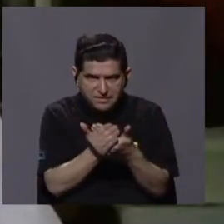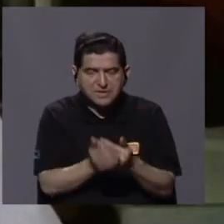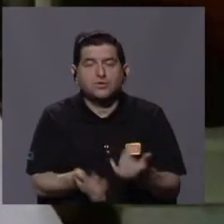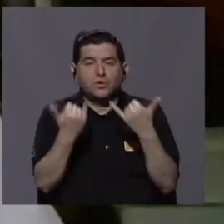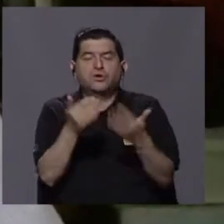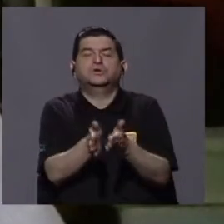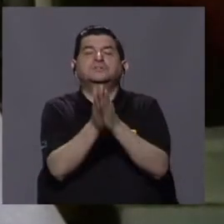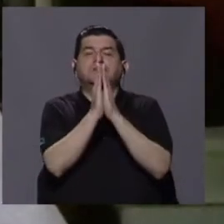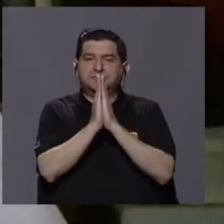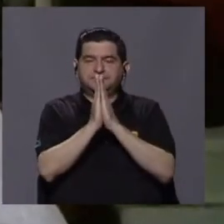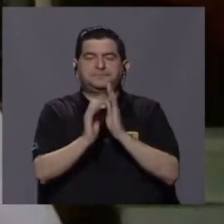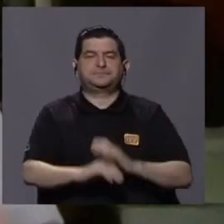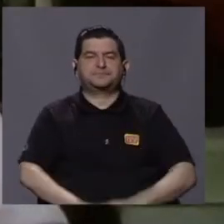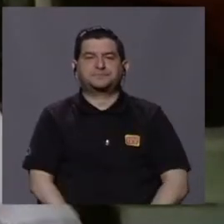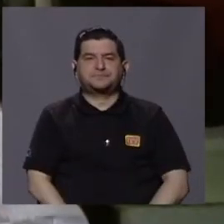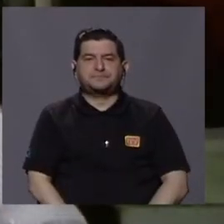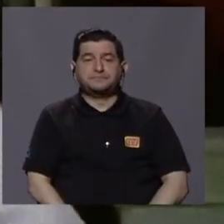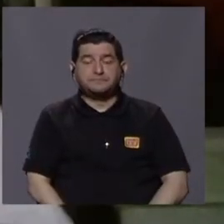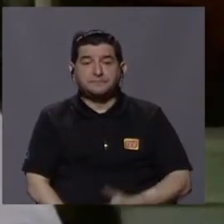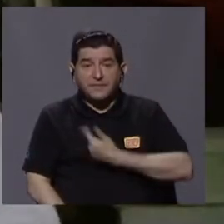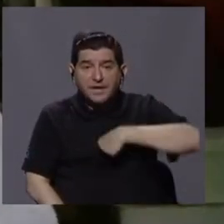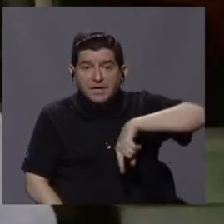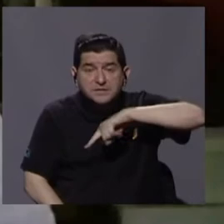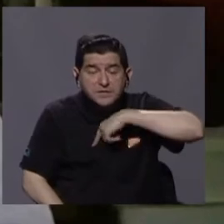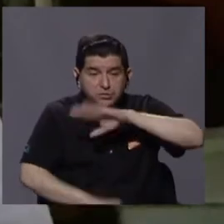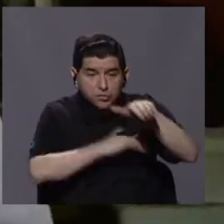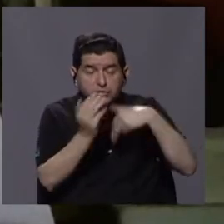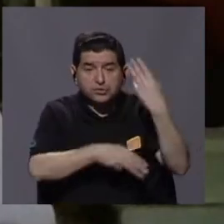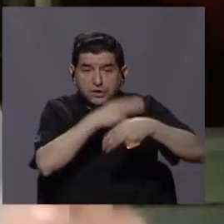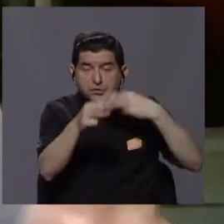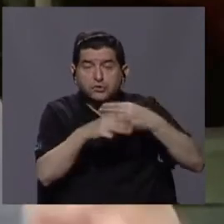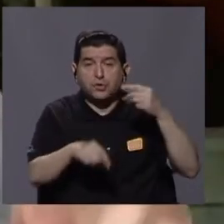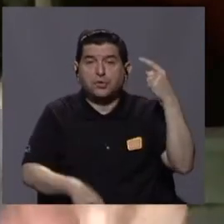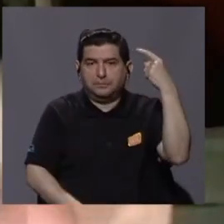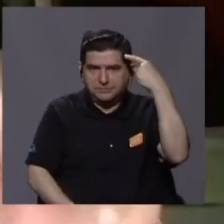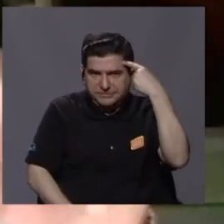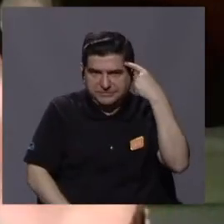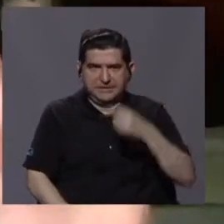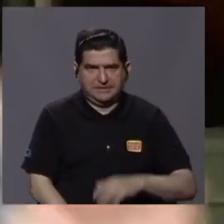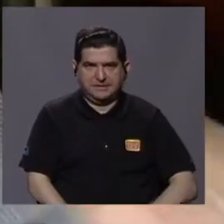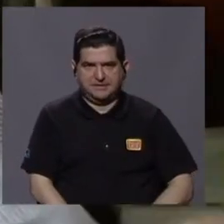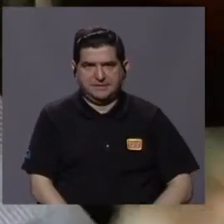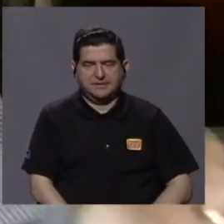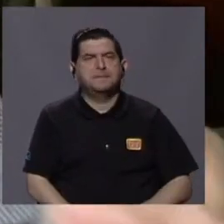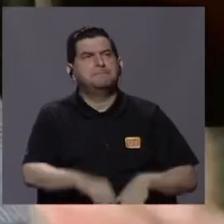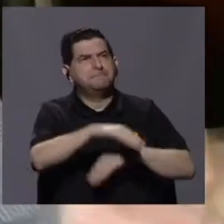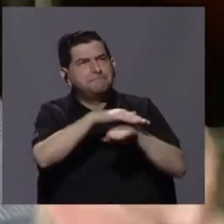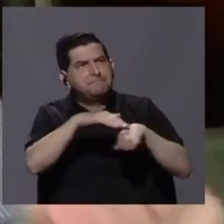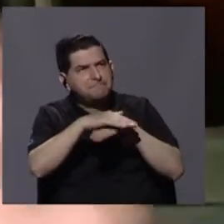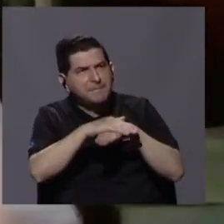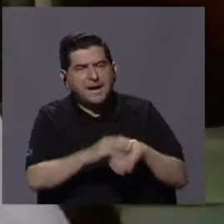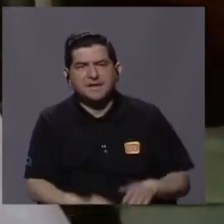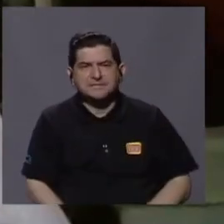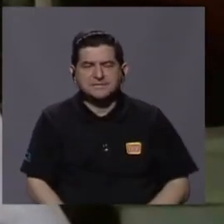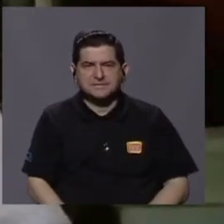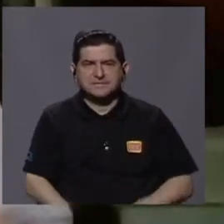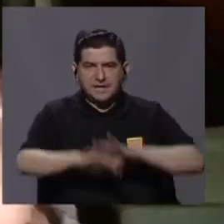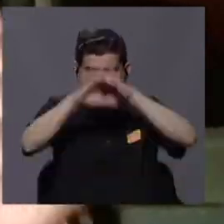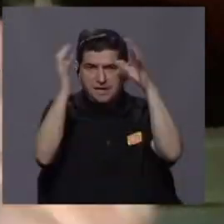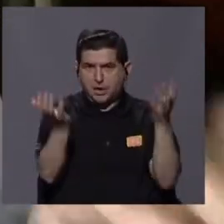ordenado y si nos vamos a todo el mundo si tomamos como referencia el nivel global